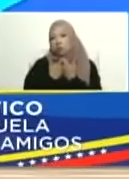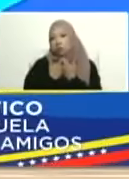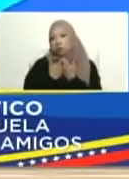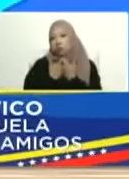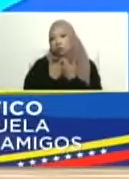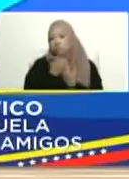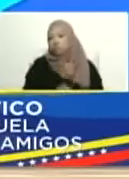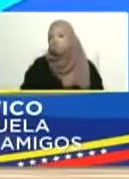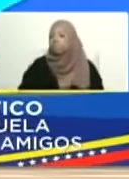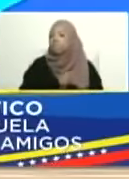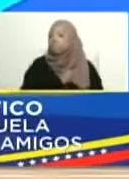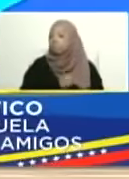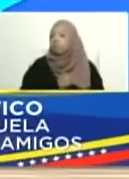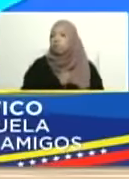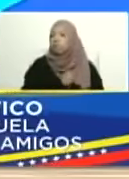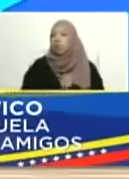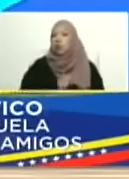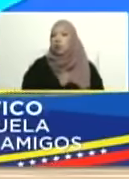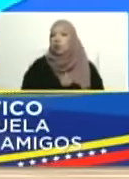Lamentablemente,